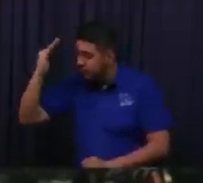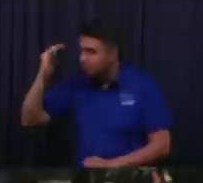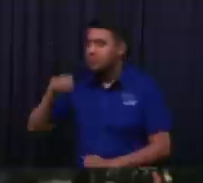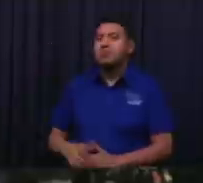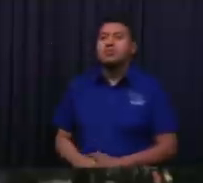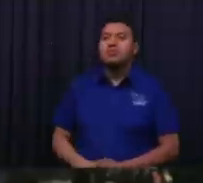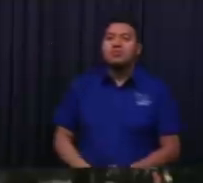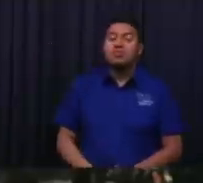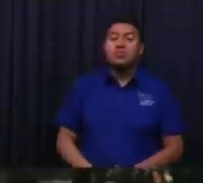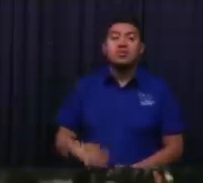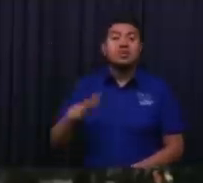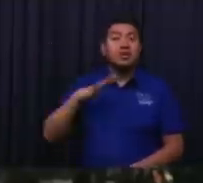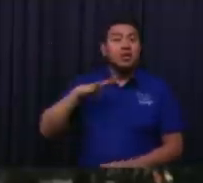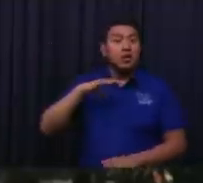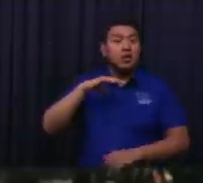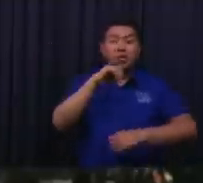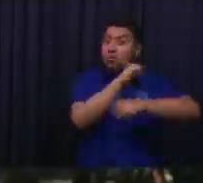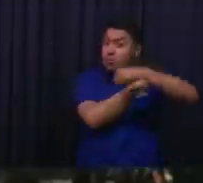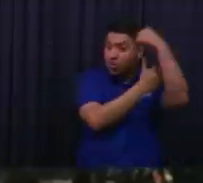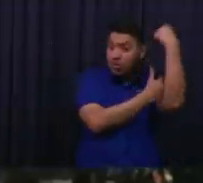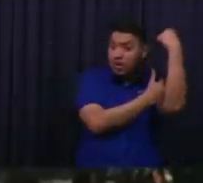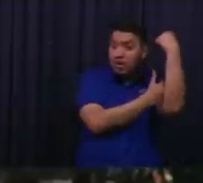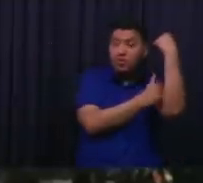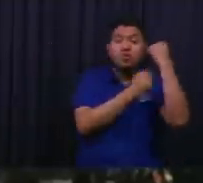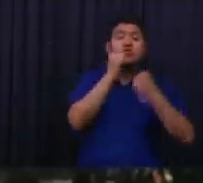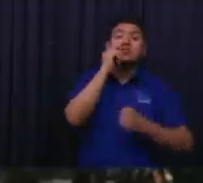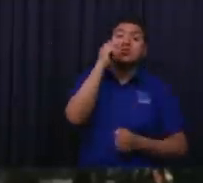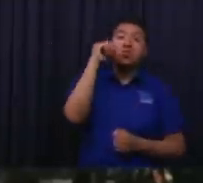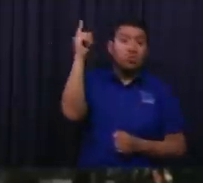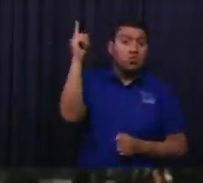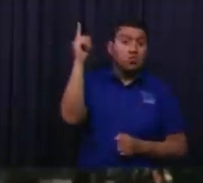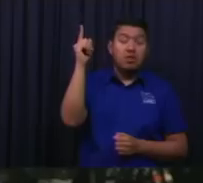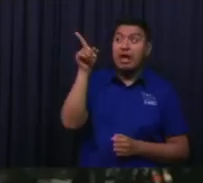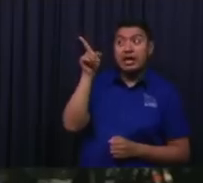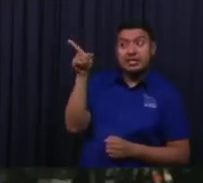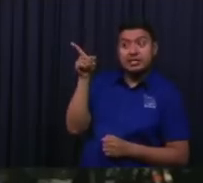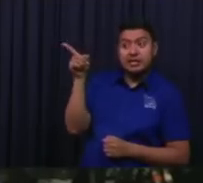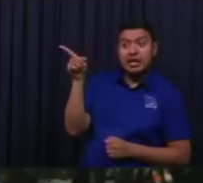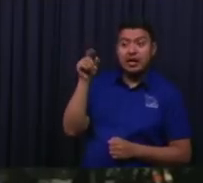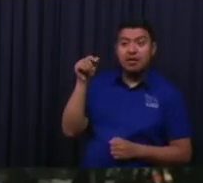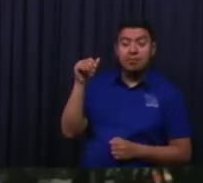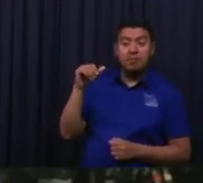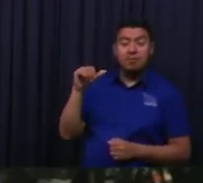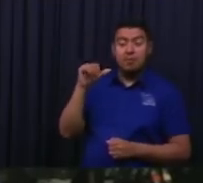Es un potentado, es un señor, le dicen amo.